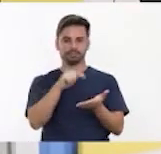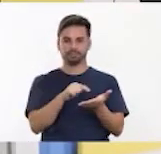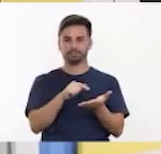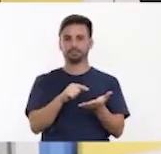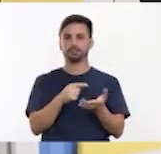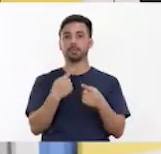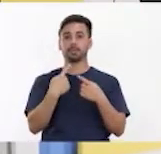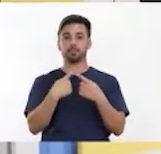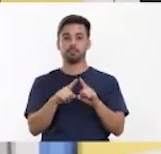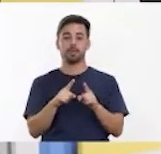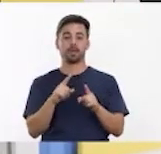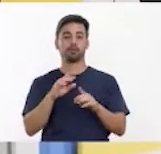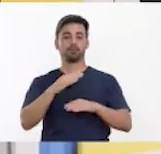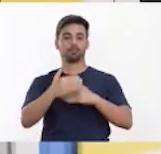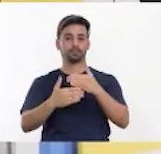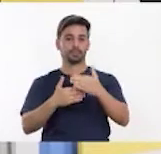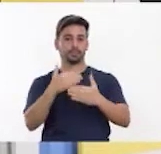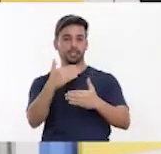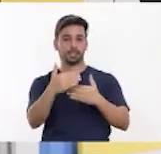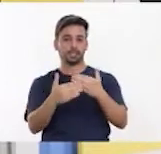que conduce Fidel Castro